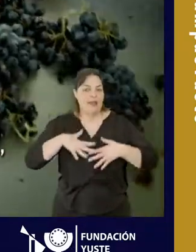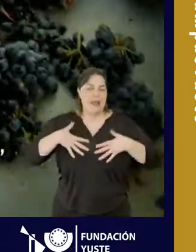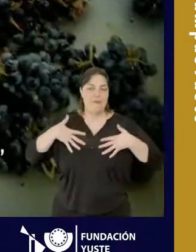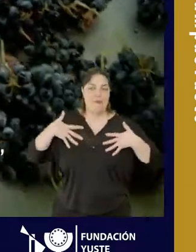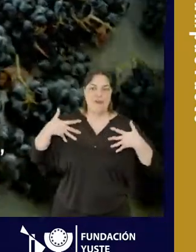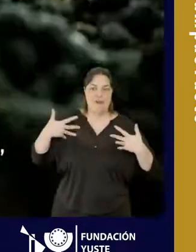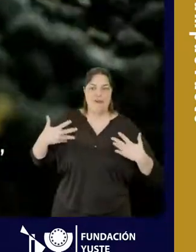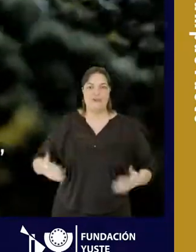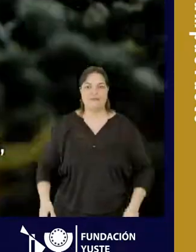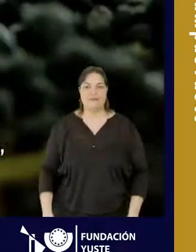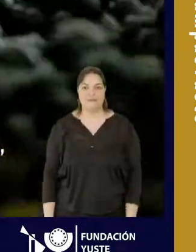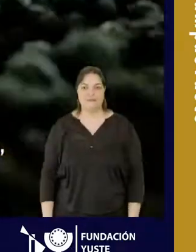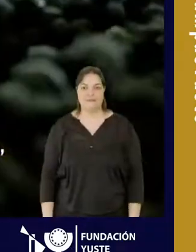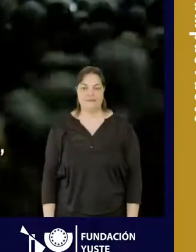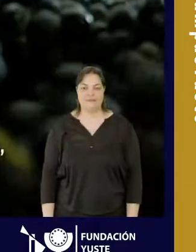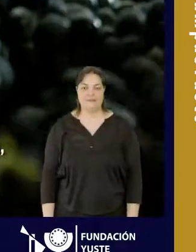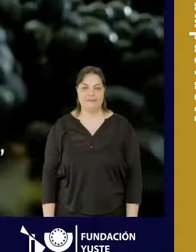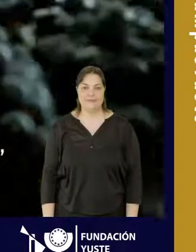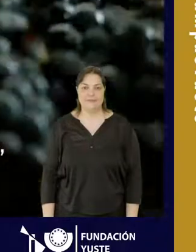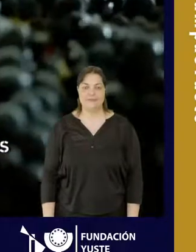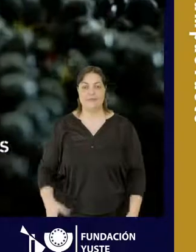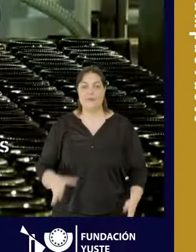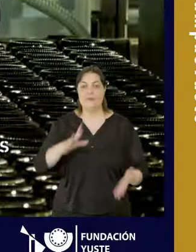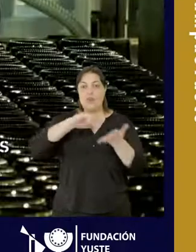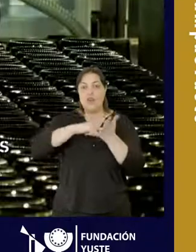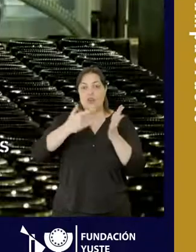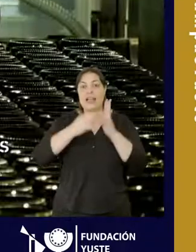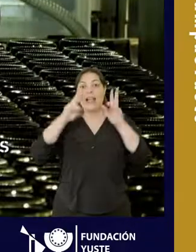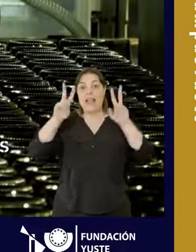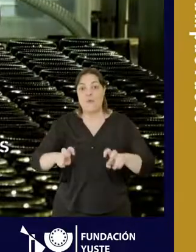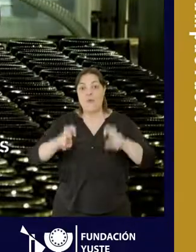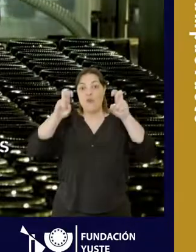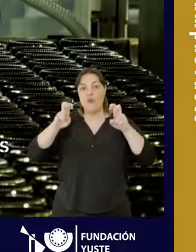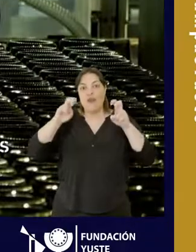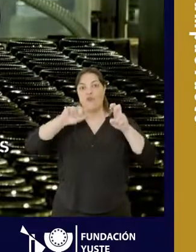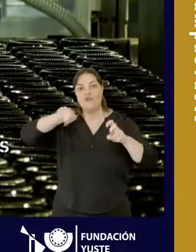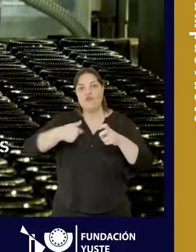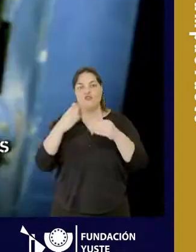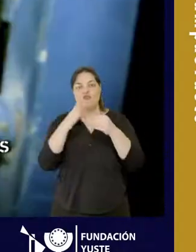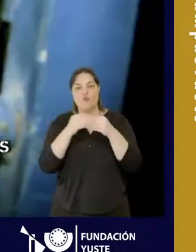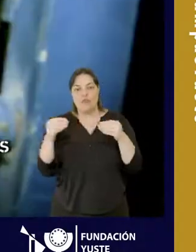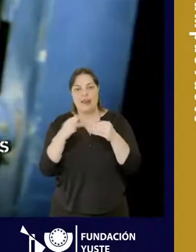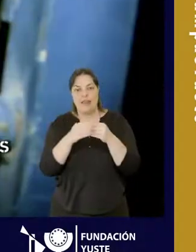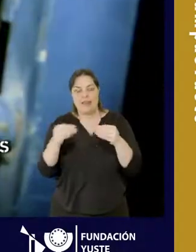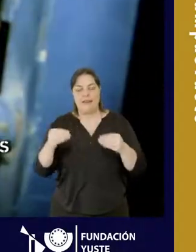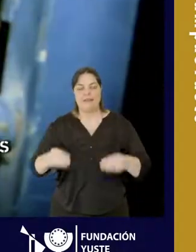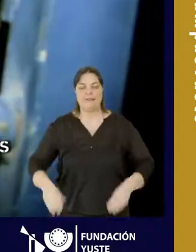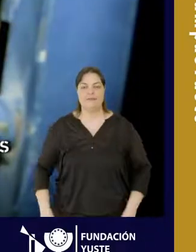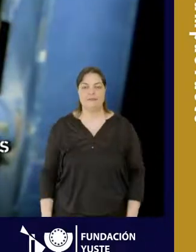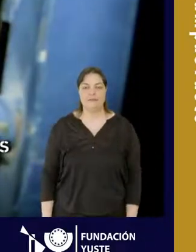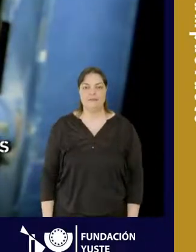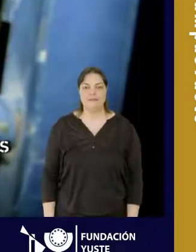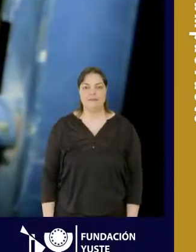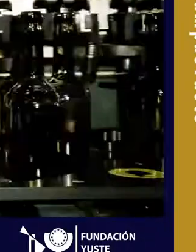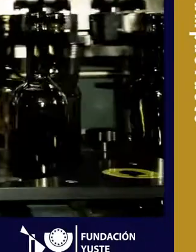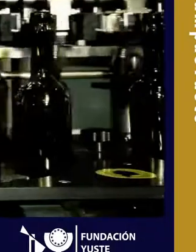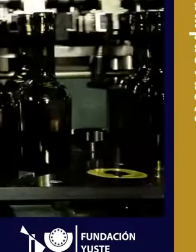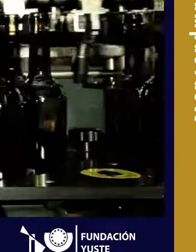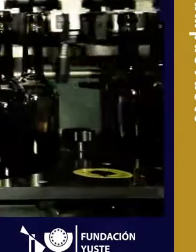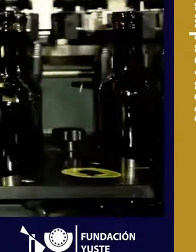yanos fác selección de cosecha elado de utizar unas técnicas revolucionarias e